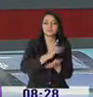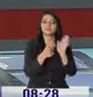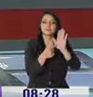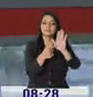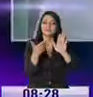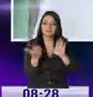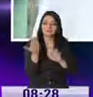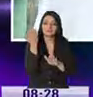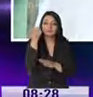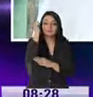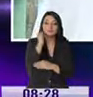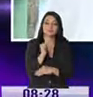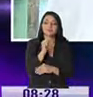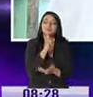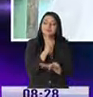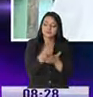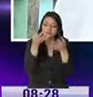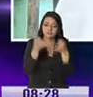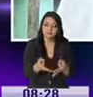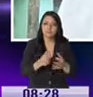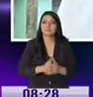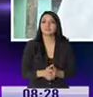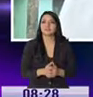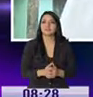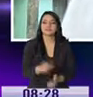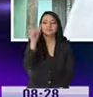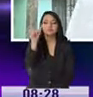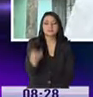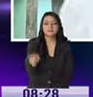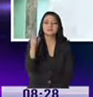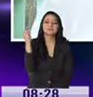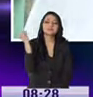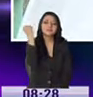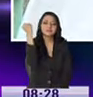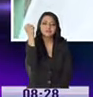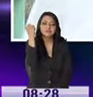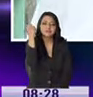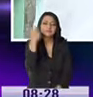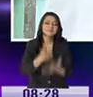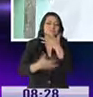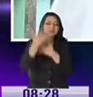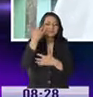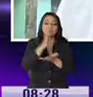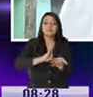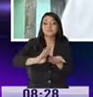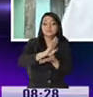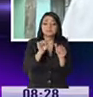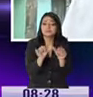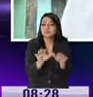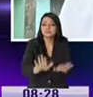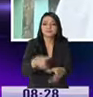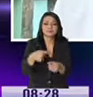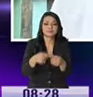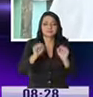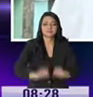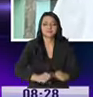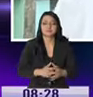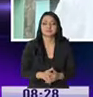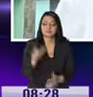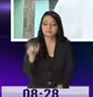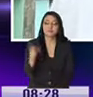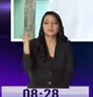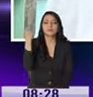día de ayer. Y es que justamente estos personajes son los que caracterizan a los sectores tan propios de nuestra ciudad. Estos personajes que